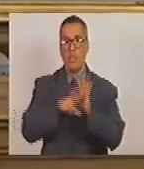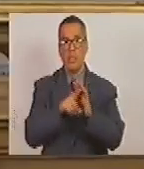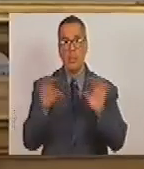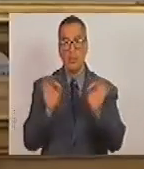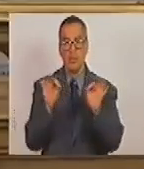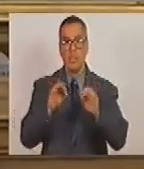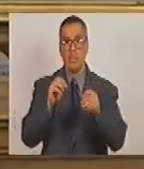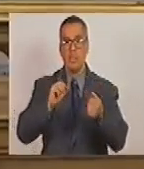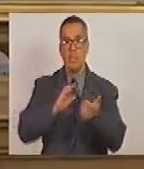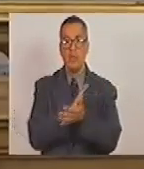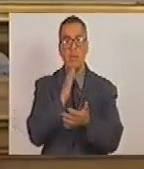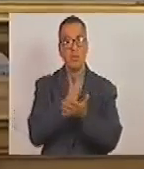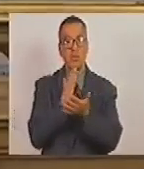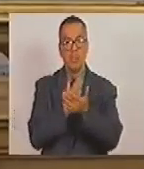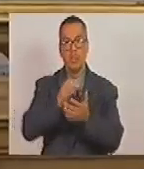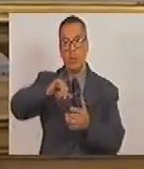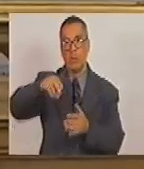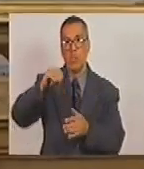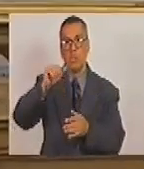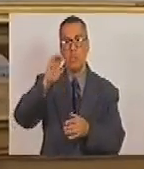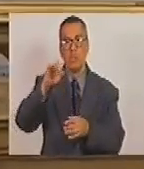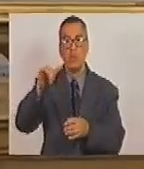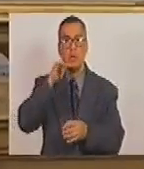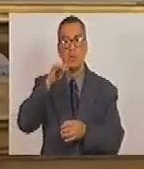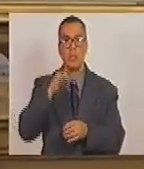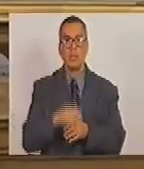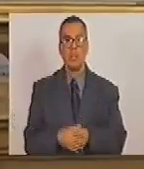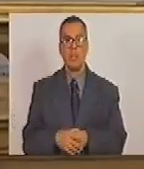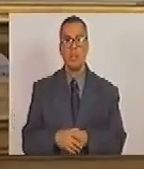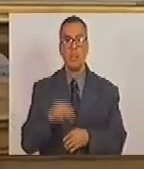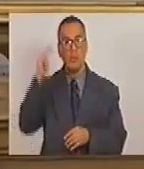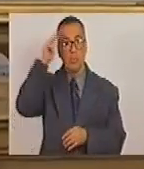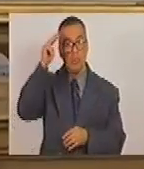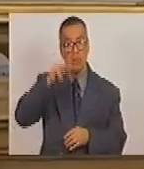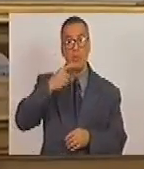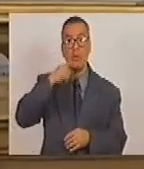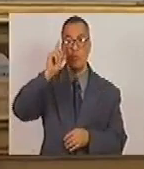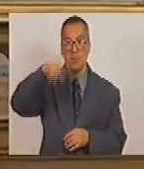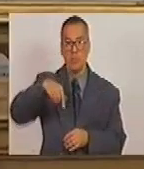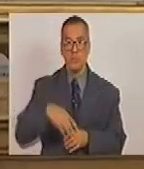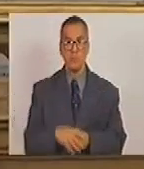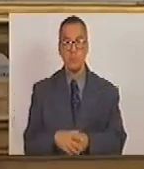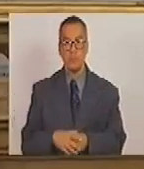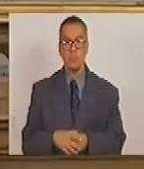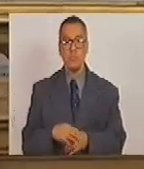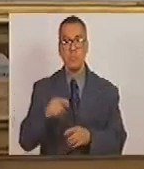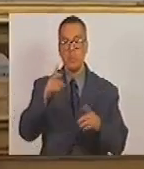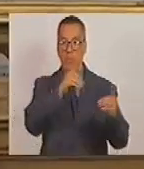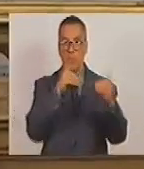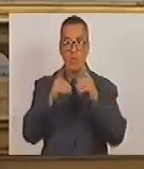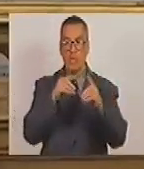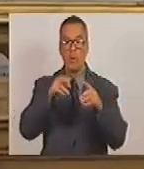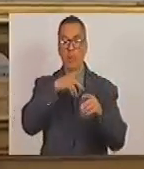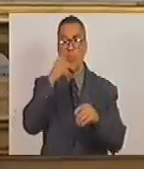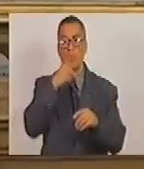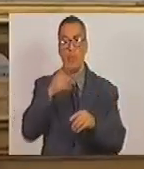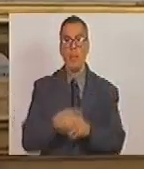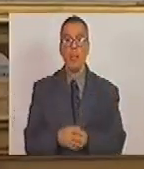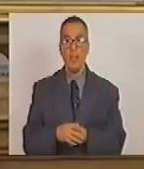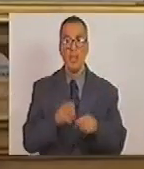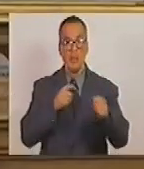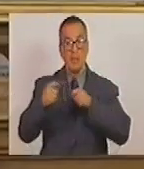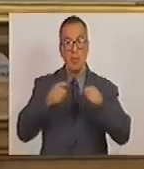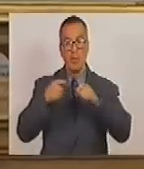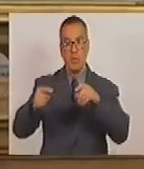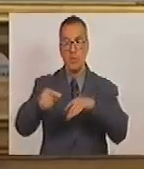desapariciones. Aquí estaba siempre José Vicente Rangel denunciando. Un maestro también del diálogo político, de la acción